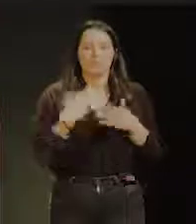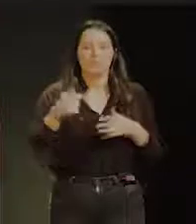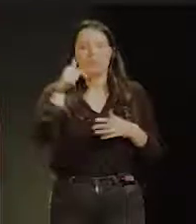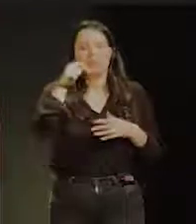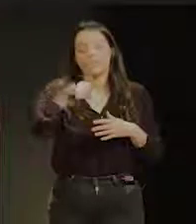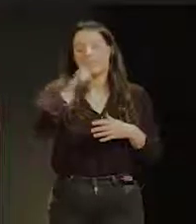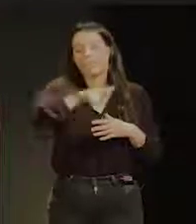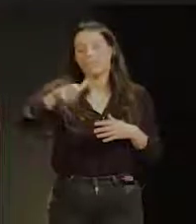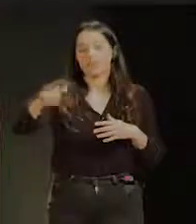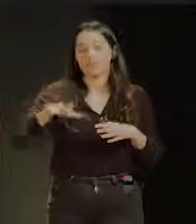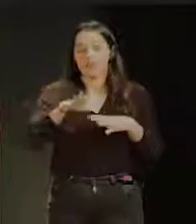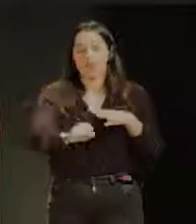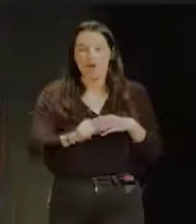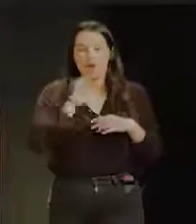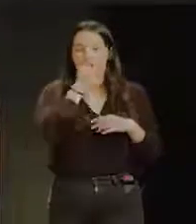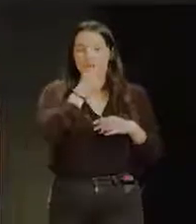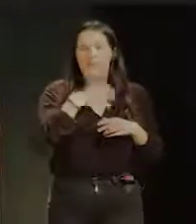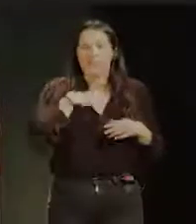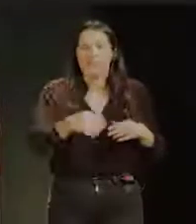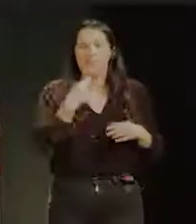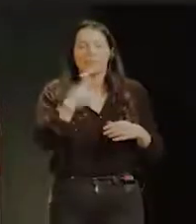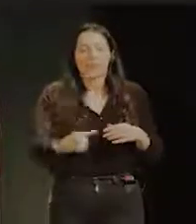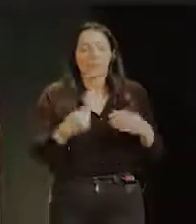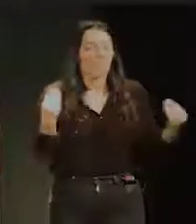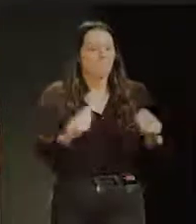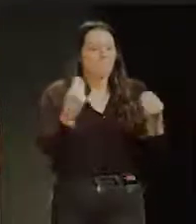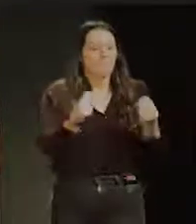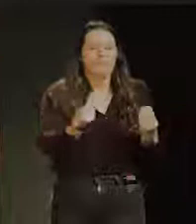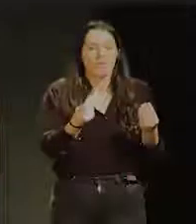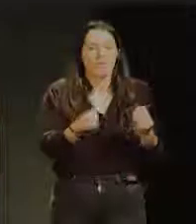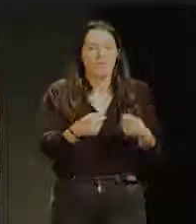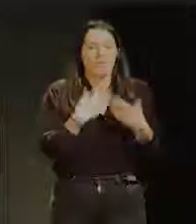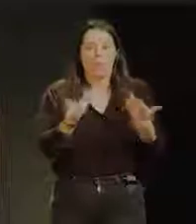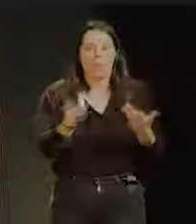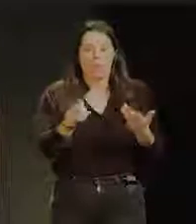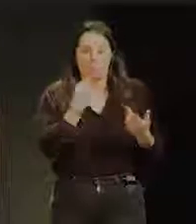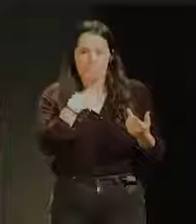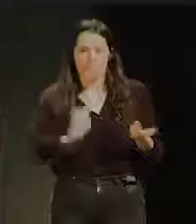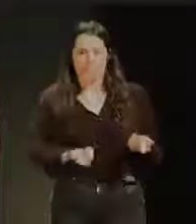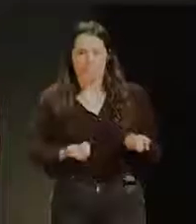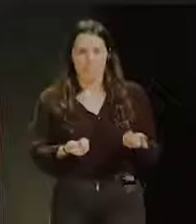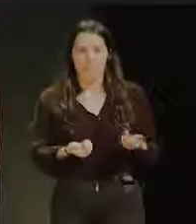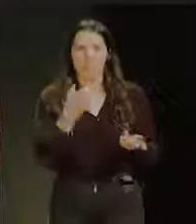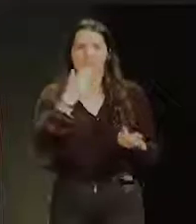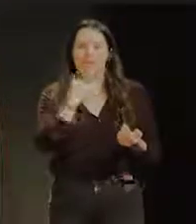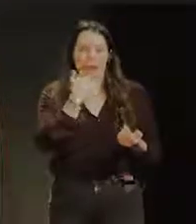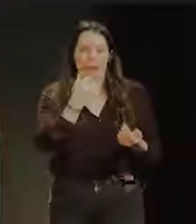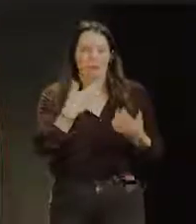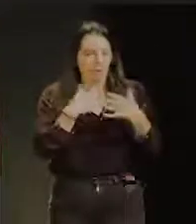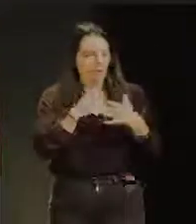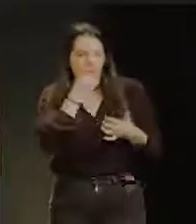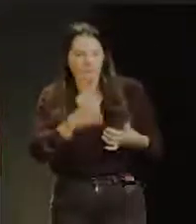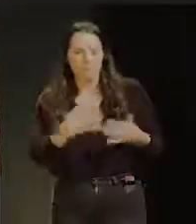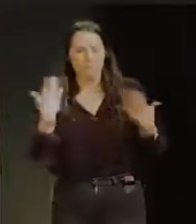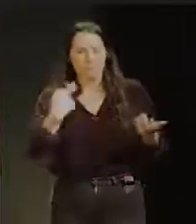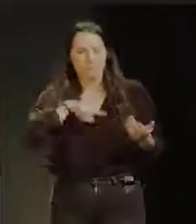compradores anónimos pueden decir cuáles son las mejoras que se pueden realizar, y si algo realmente funciona bien, pues